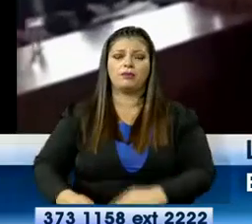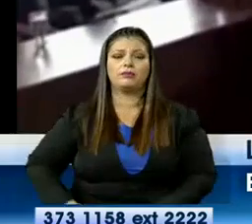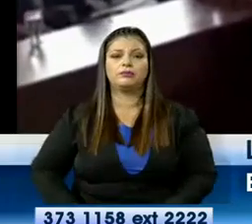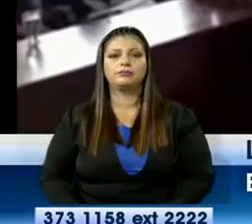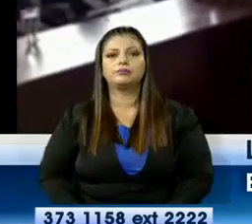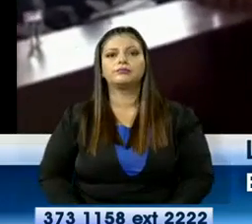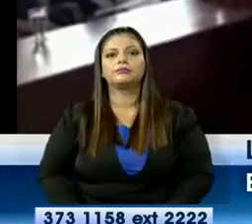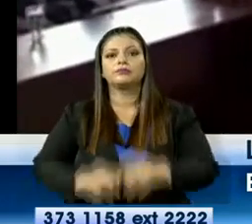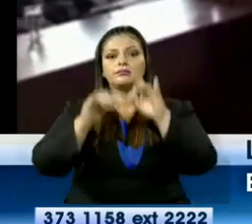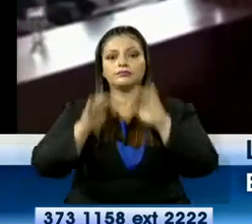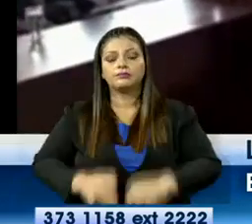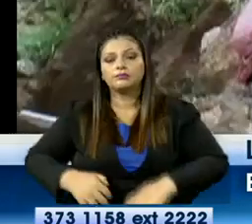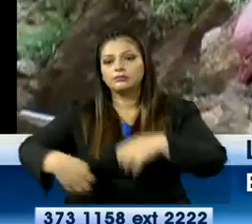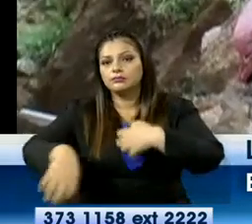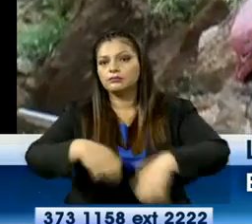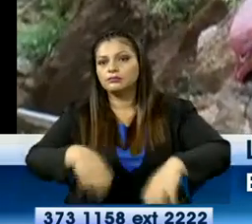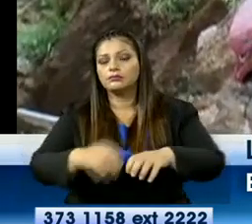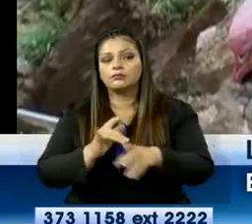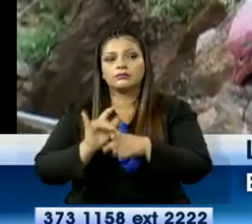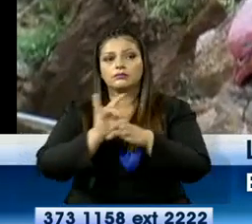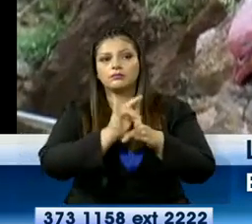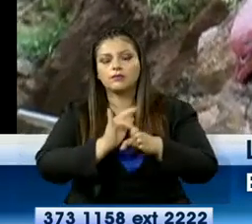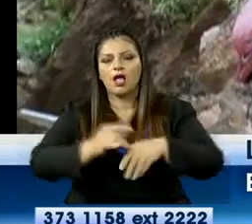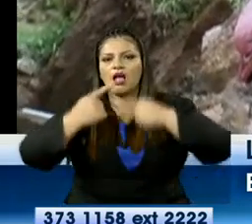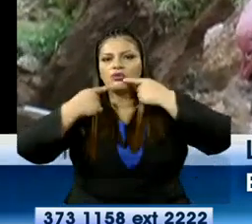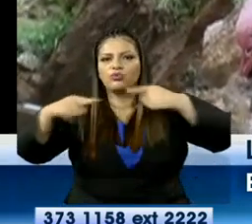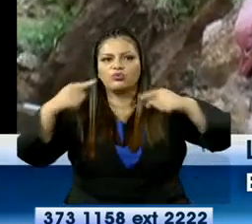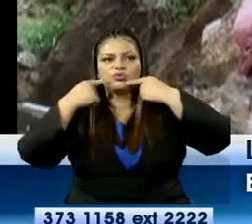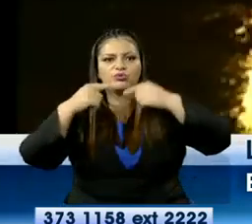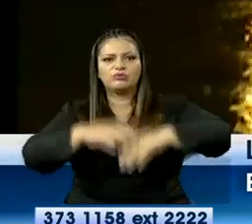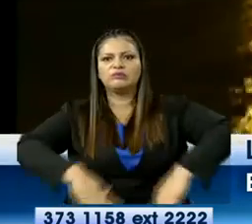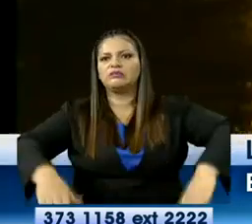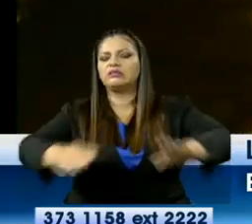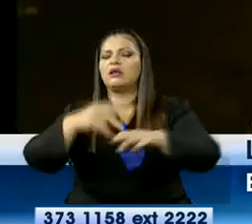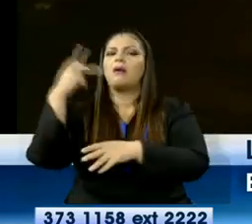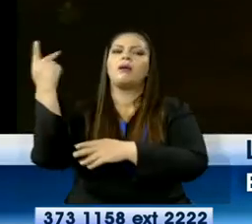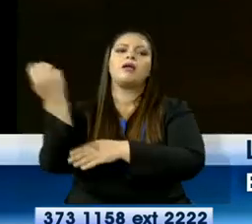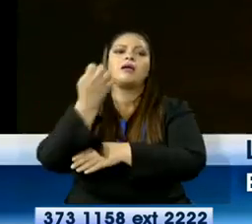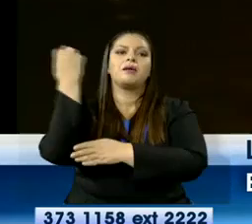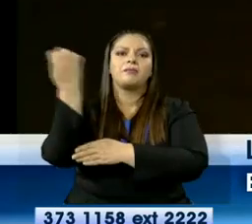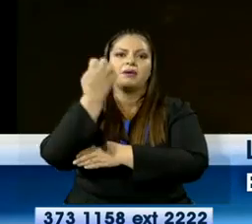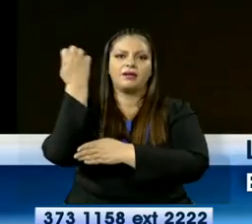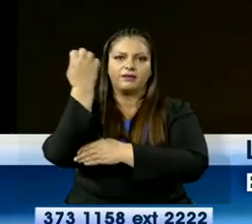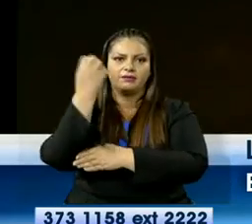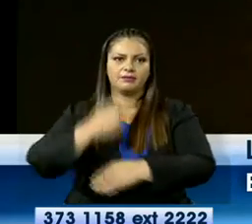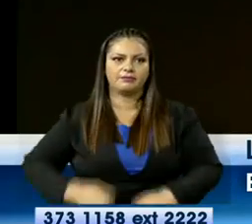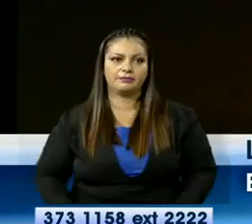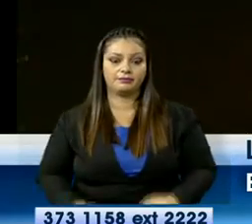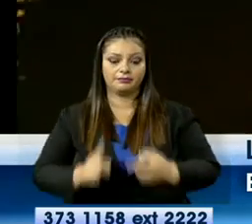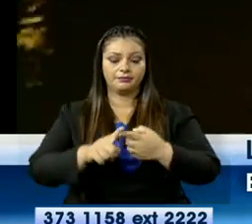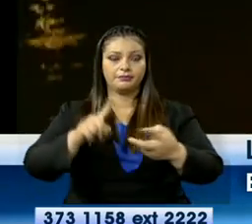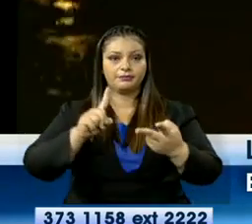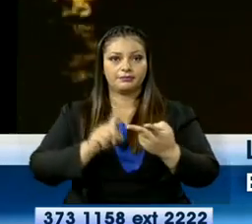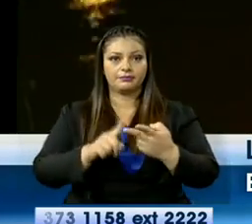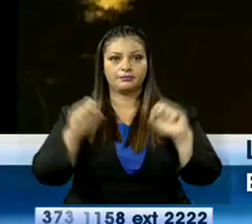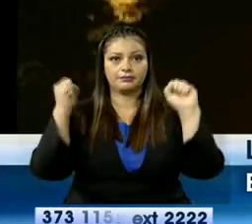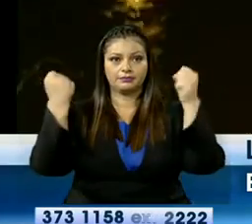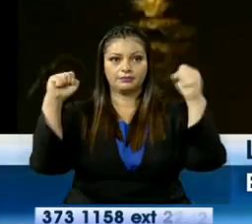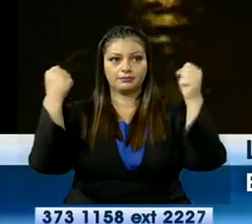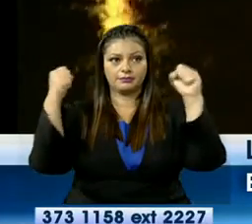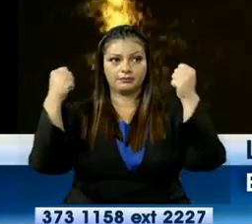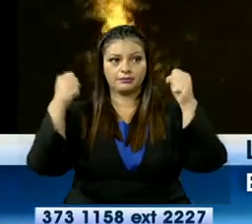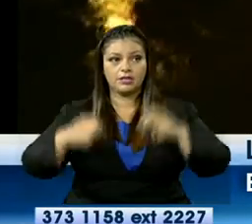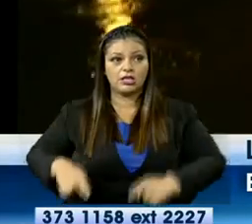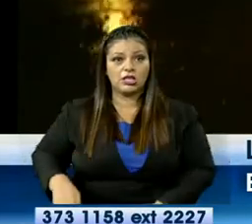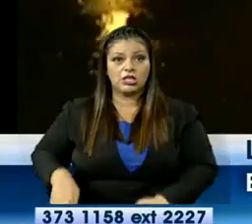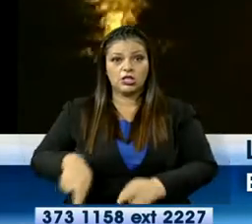de Gestión de Riesgo declaró en estado de emergencia a Piñas. Mientras que en Santa Rosa la fuerte lluvia provocó que el río Carne